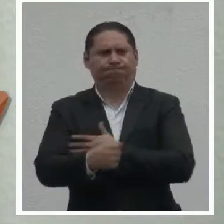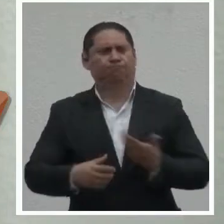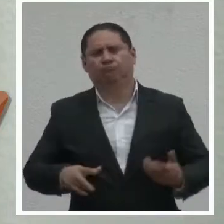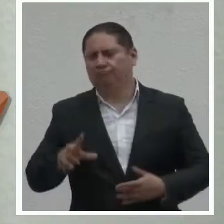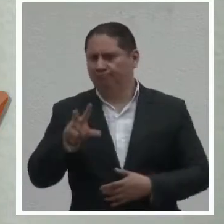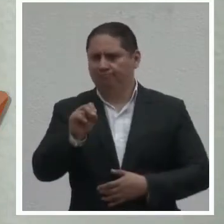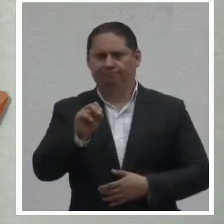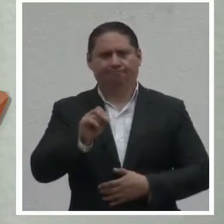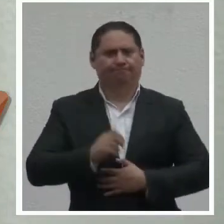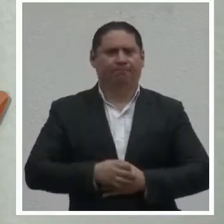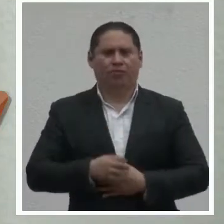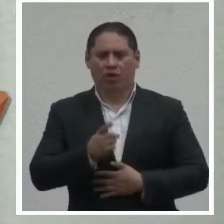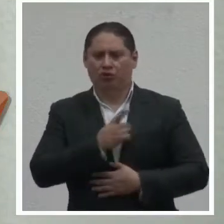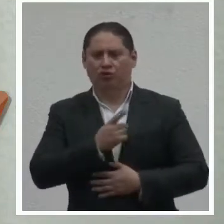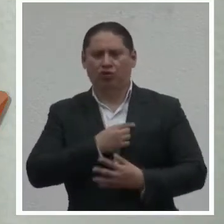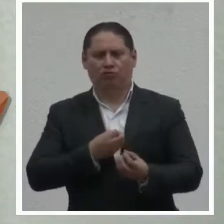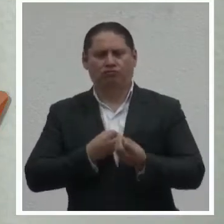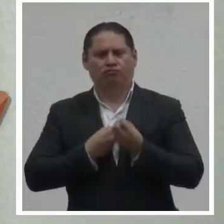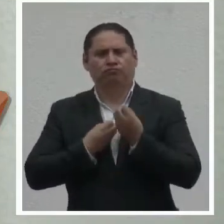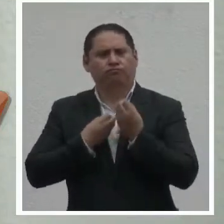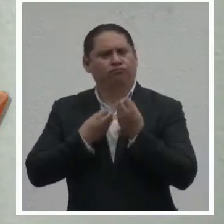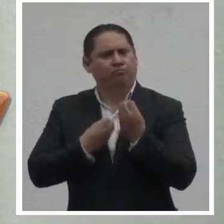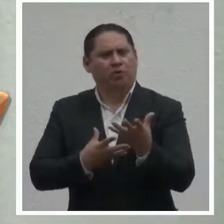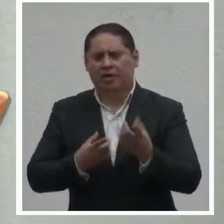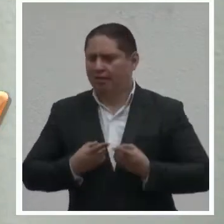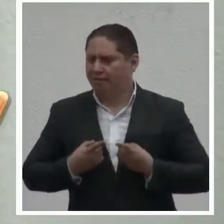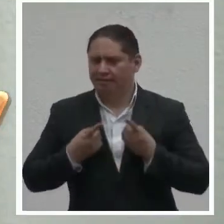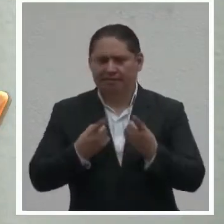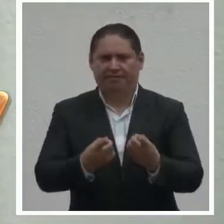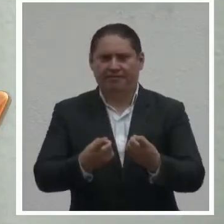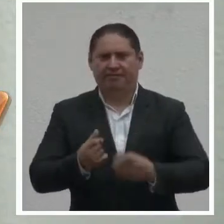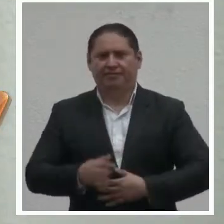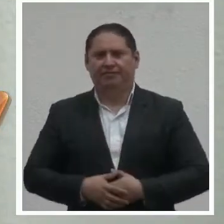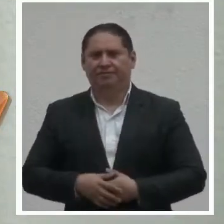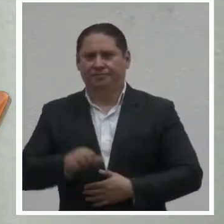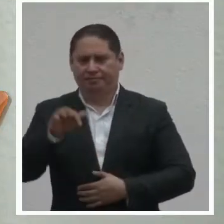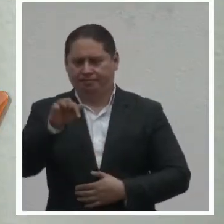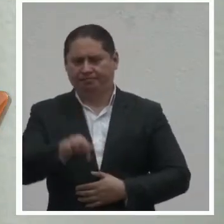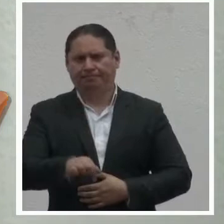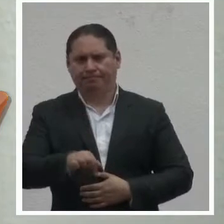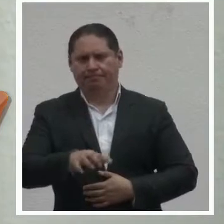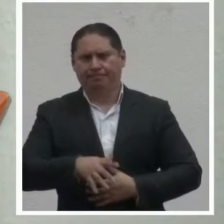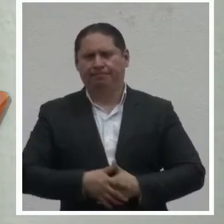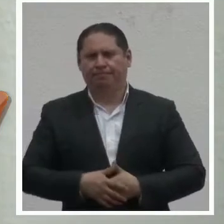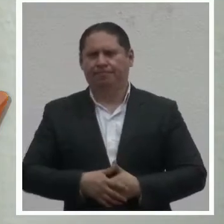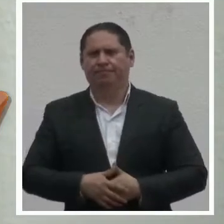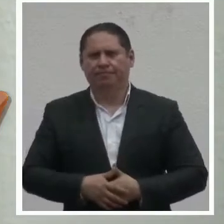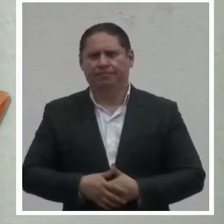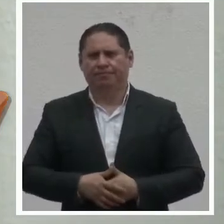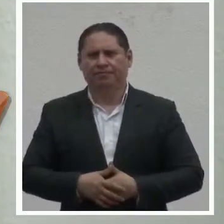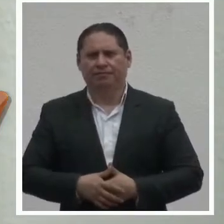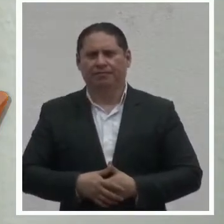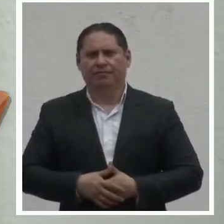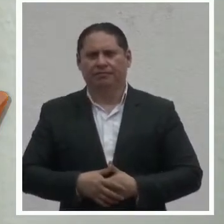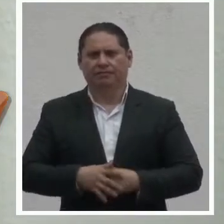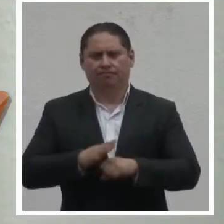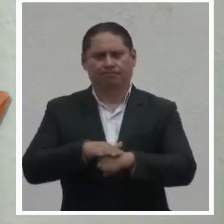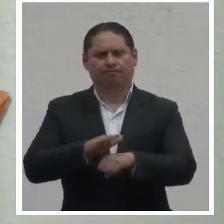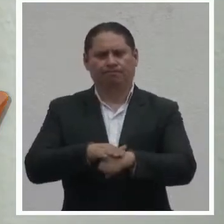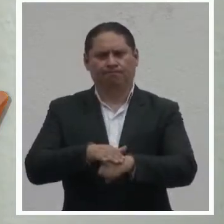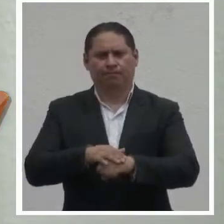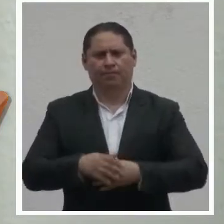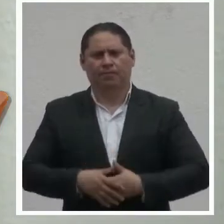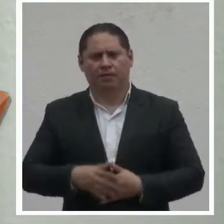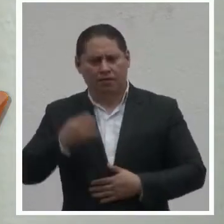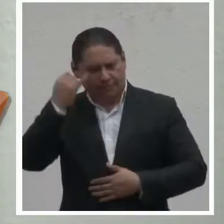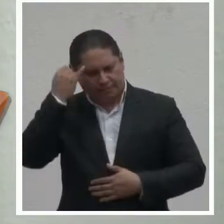solo ofrecía lo que podía dar. Y aquí quiero hacer un paréntesis y resaltar la